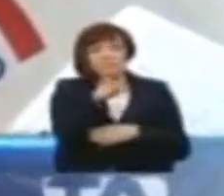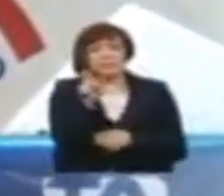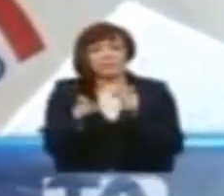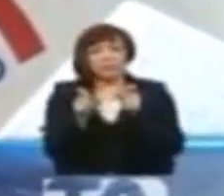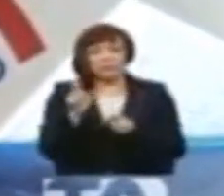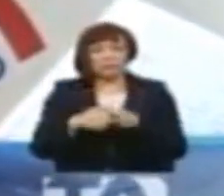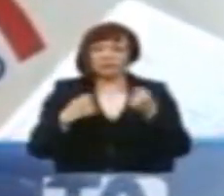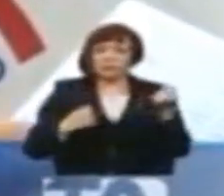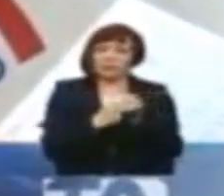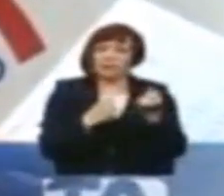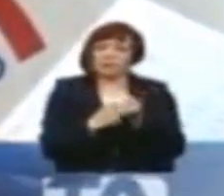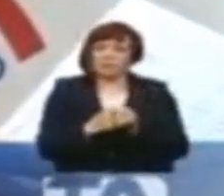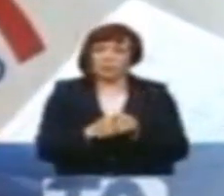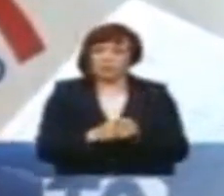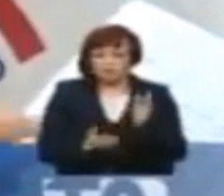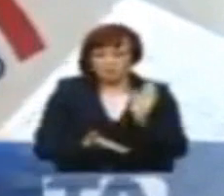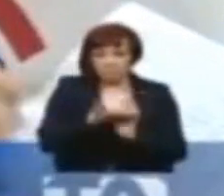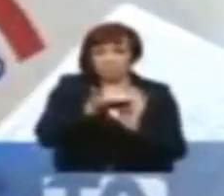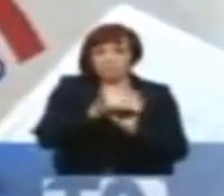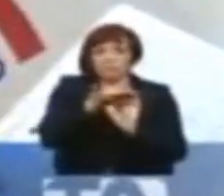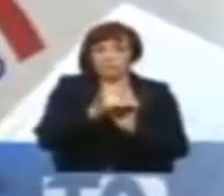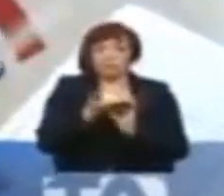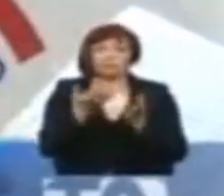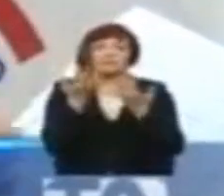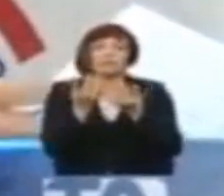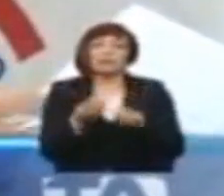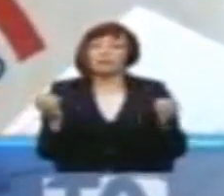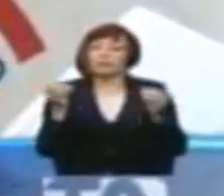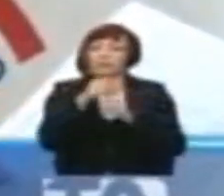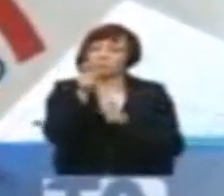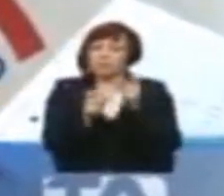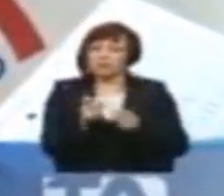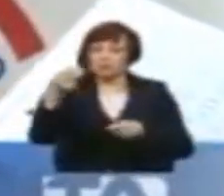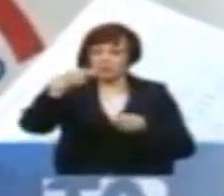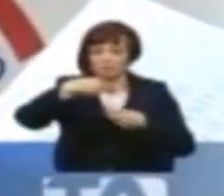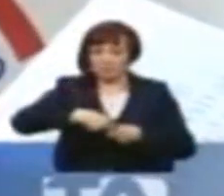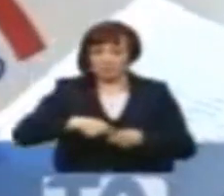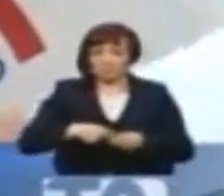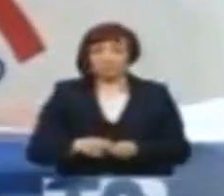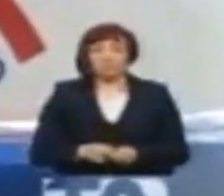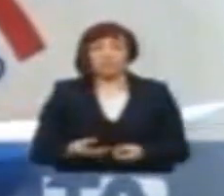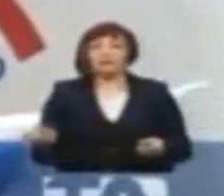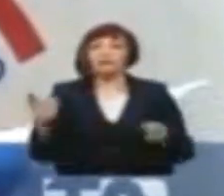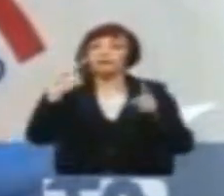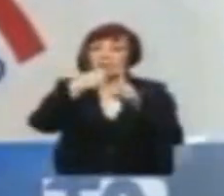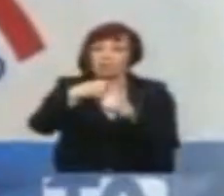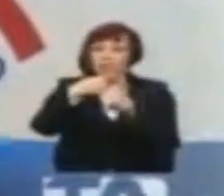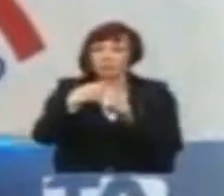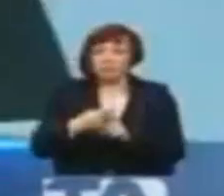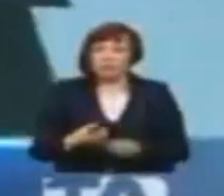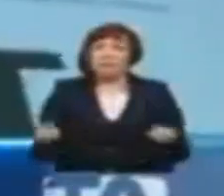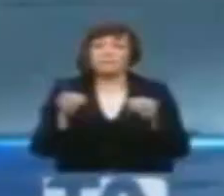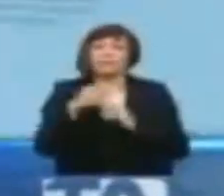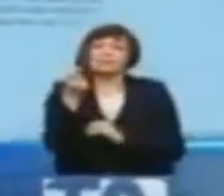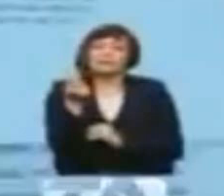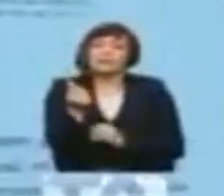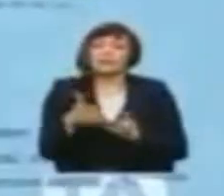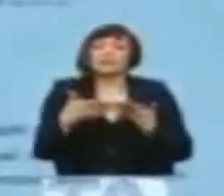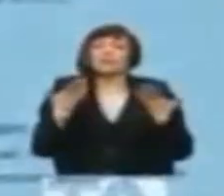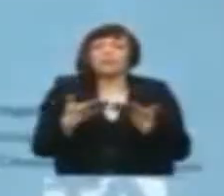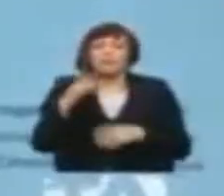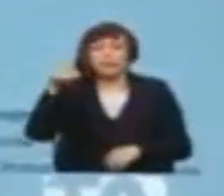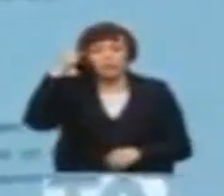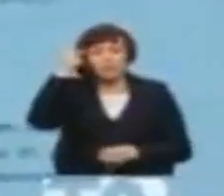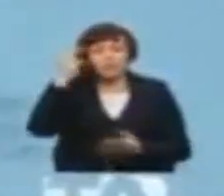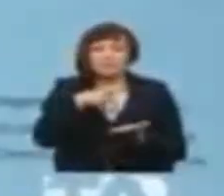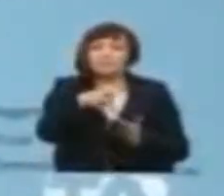a 270,000 era la proyección de impacto, supongo. Y así los valores. Sí, esto es dinero público. A Chamorro se